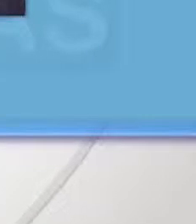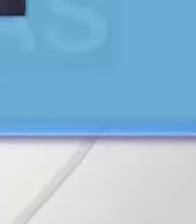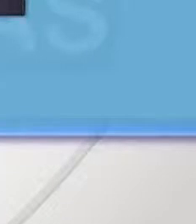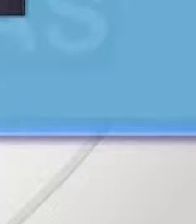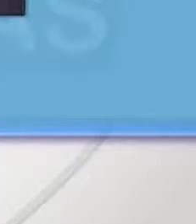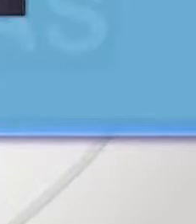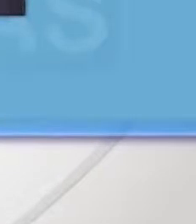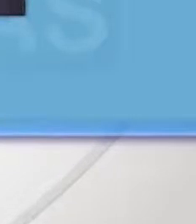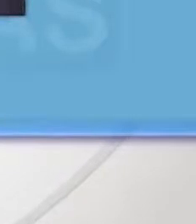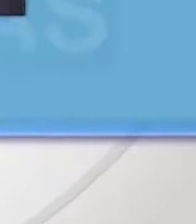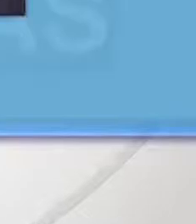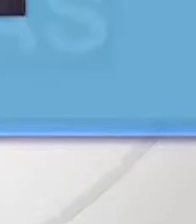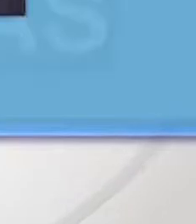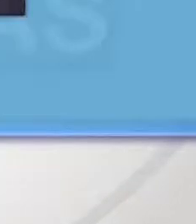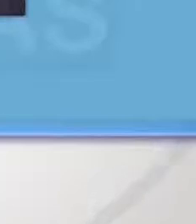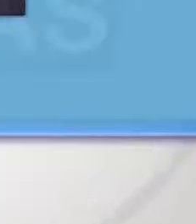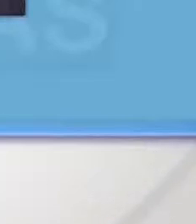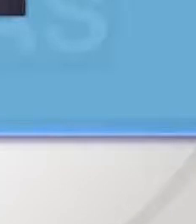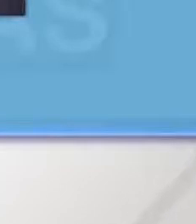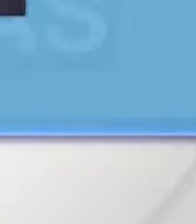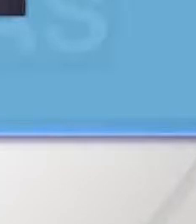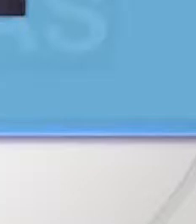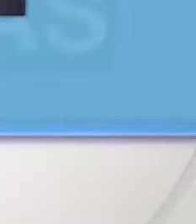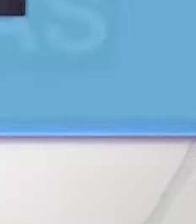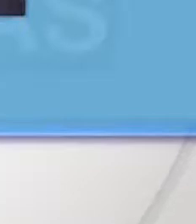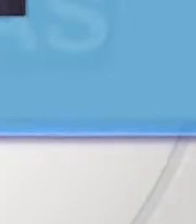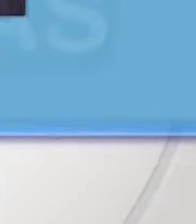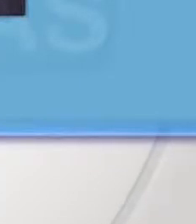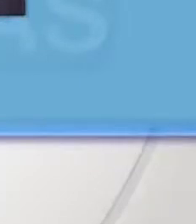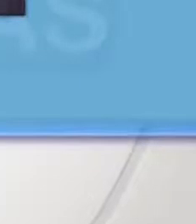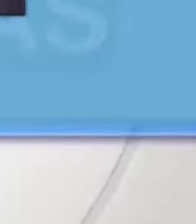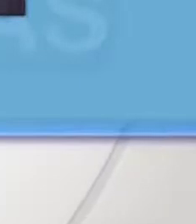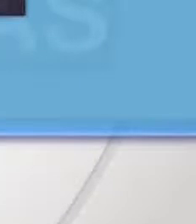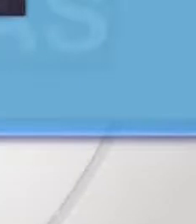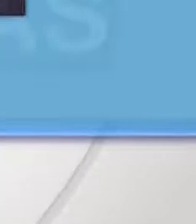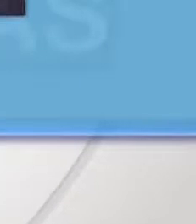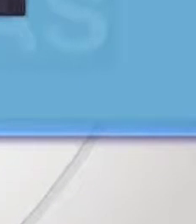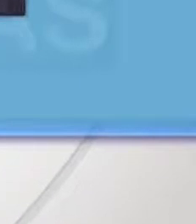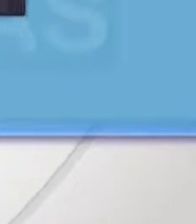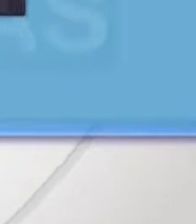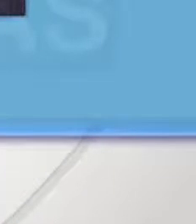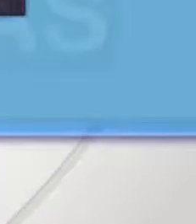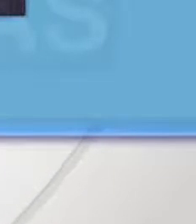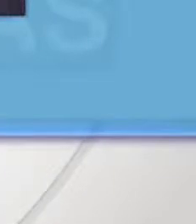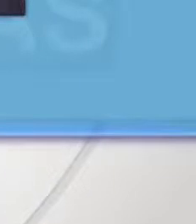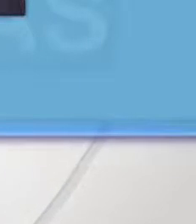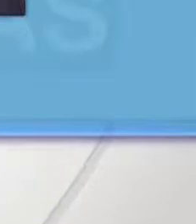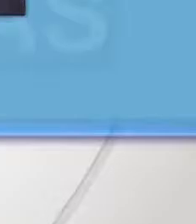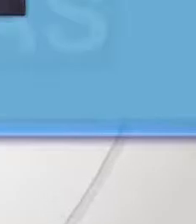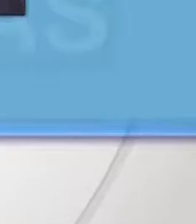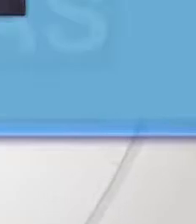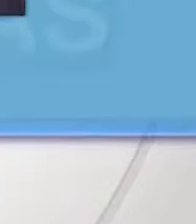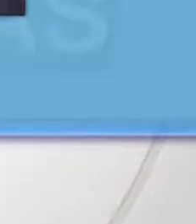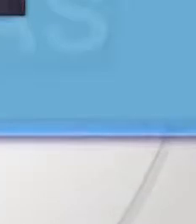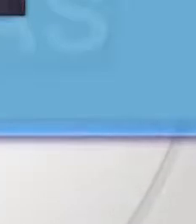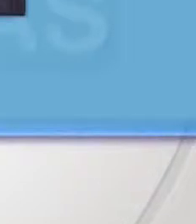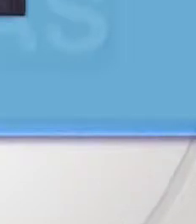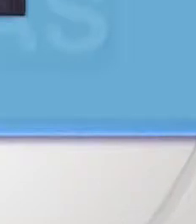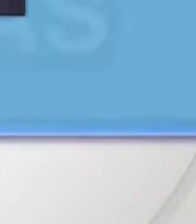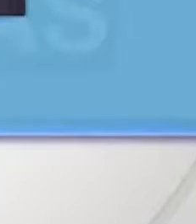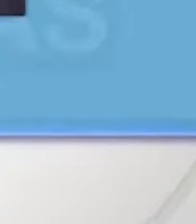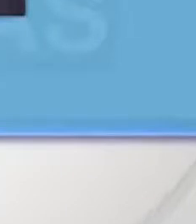finanzas y marketing realizó un posgrado sobre ciencias políticas e internacionales concejal de quito